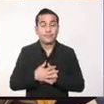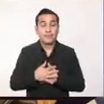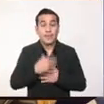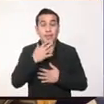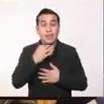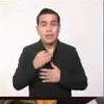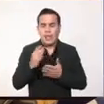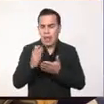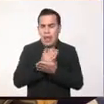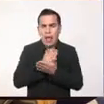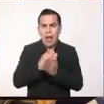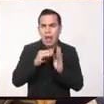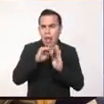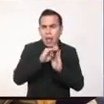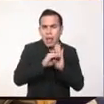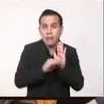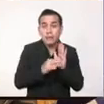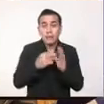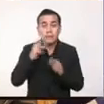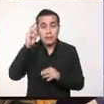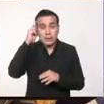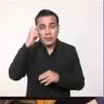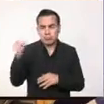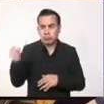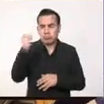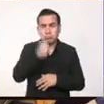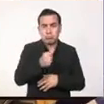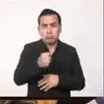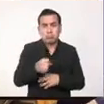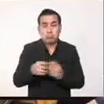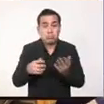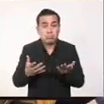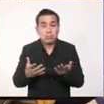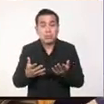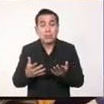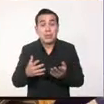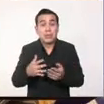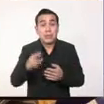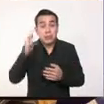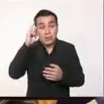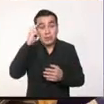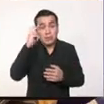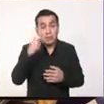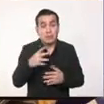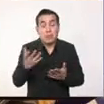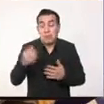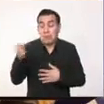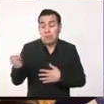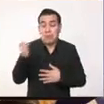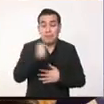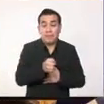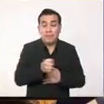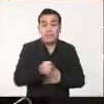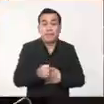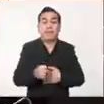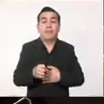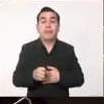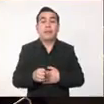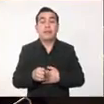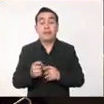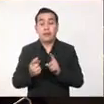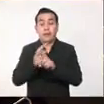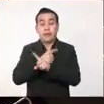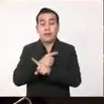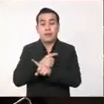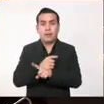no ponen requisitos más que nombren a alguien, como no hay nadie que nombren a alguien. Y en la sustitución de